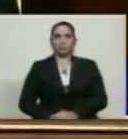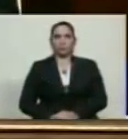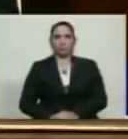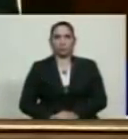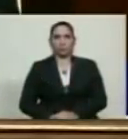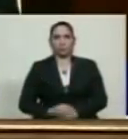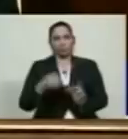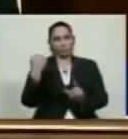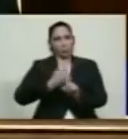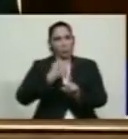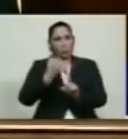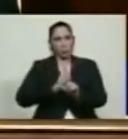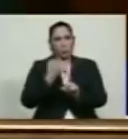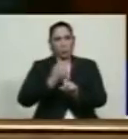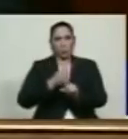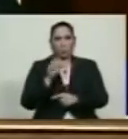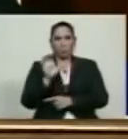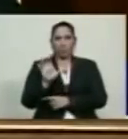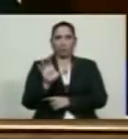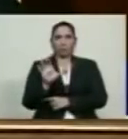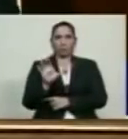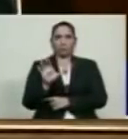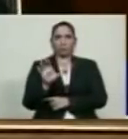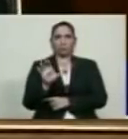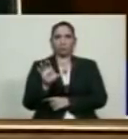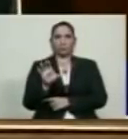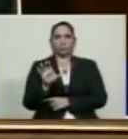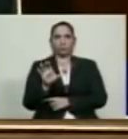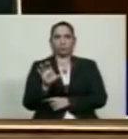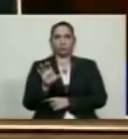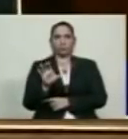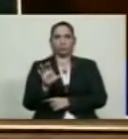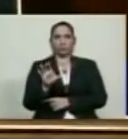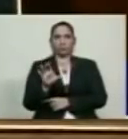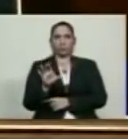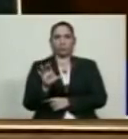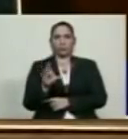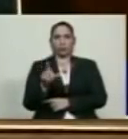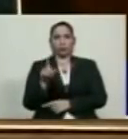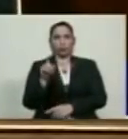luchar por esta patria. Para Soán, solo